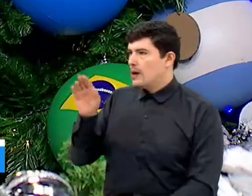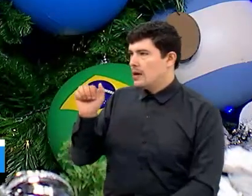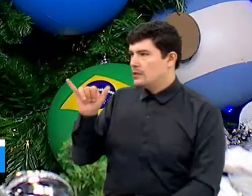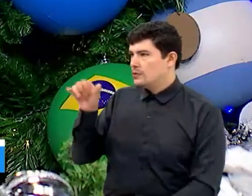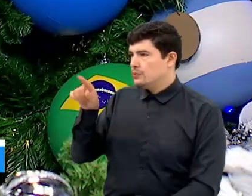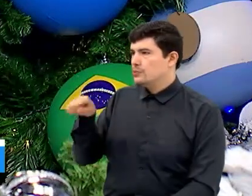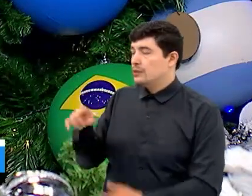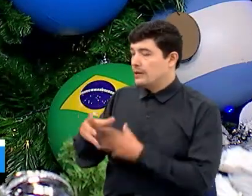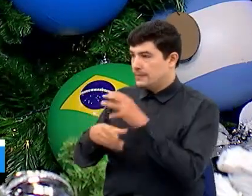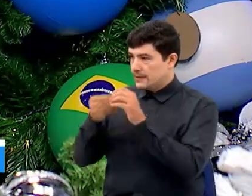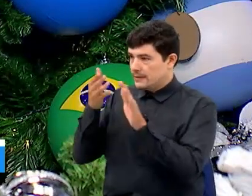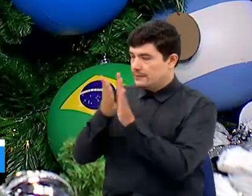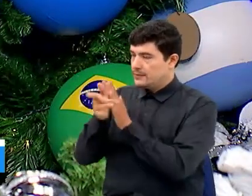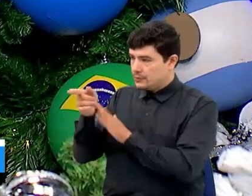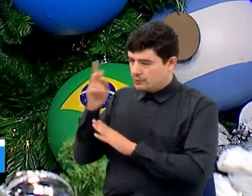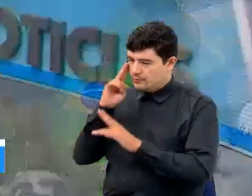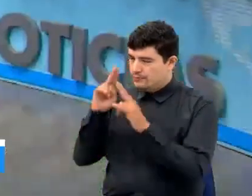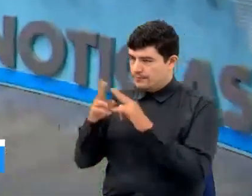Jesús.